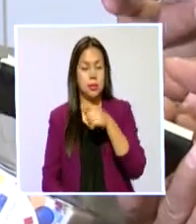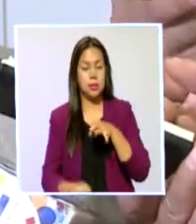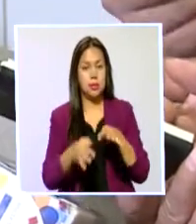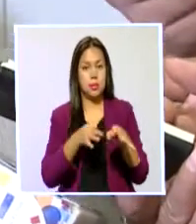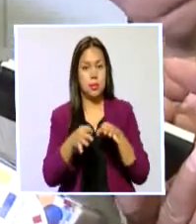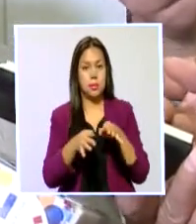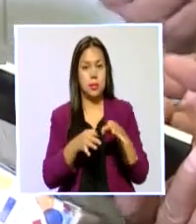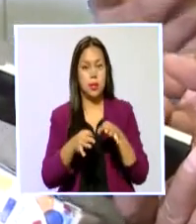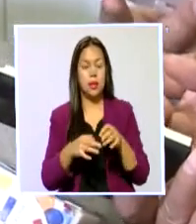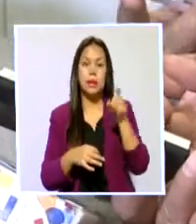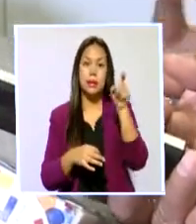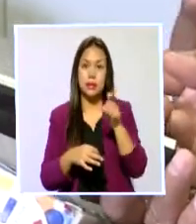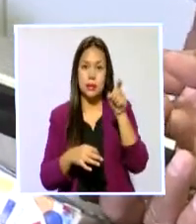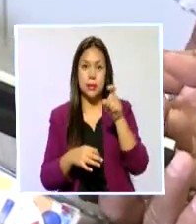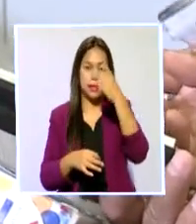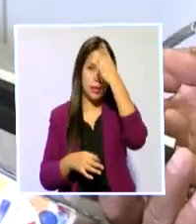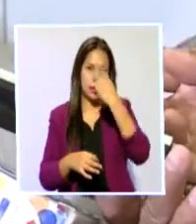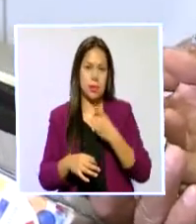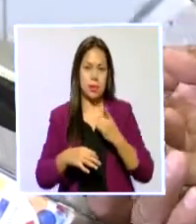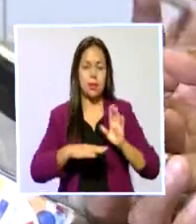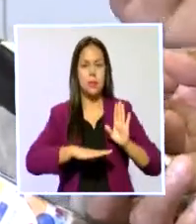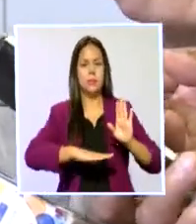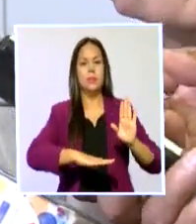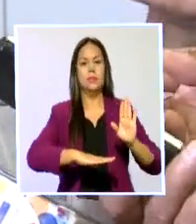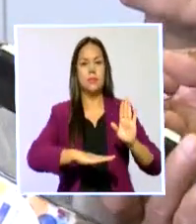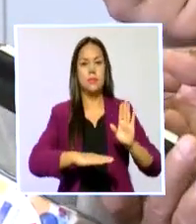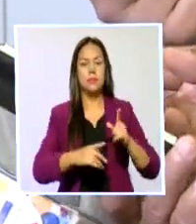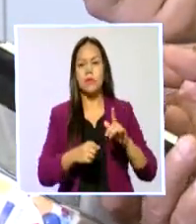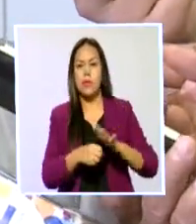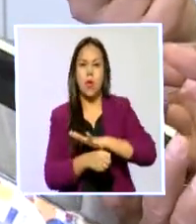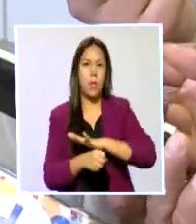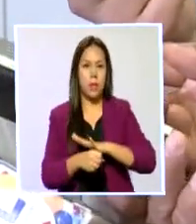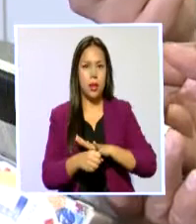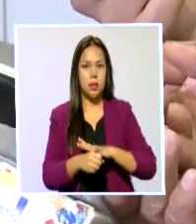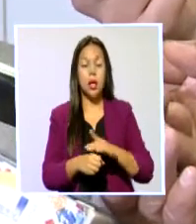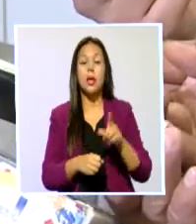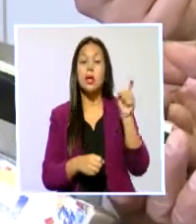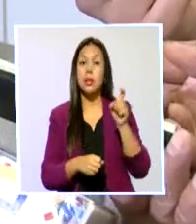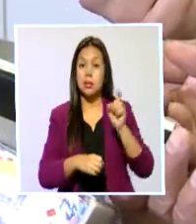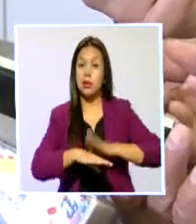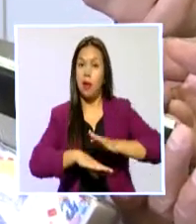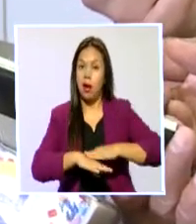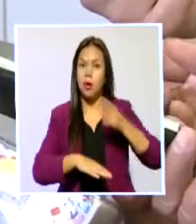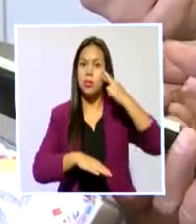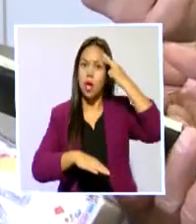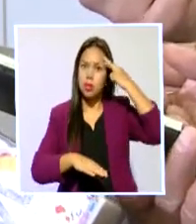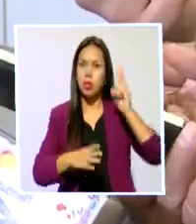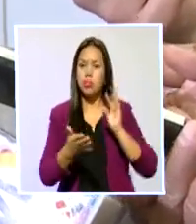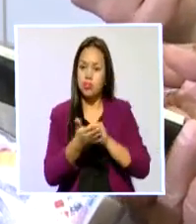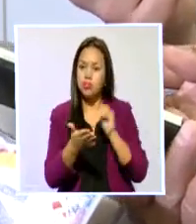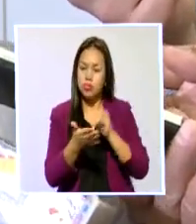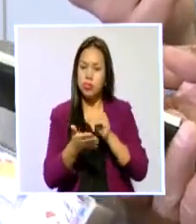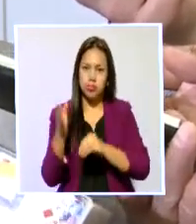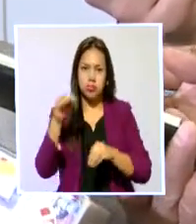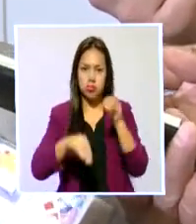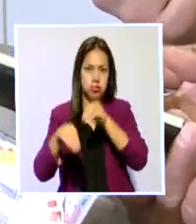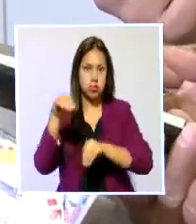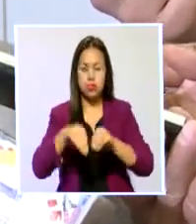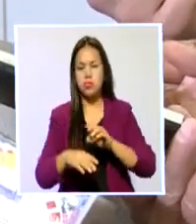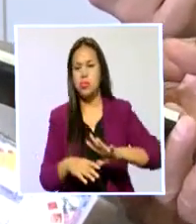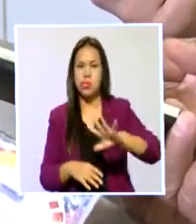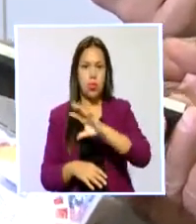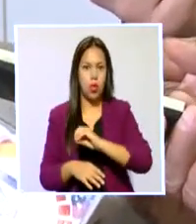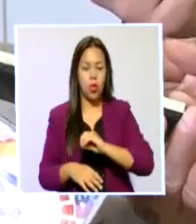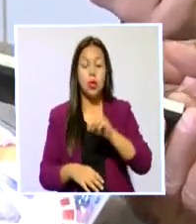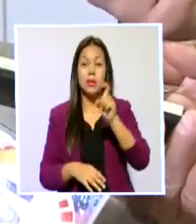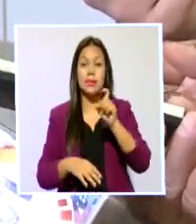que aprobarse una resolución que sea completa y debidamente fundamentada. Entre otras cosas, habrá que aclarar